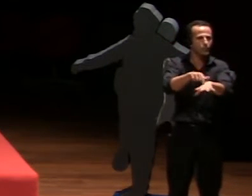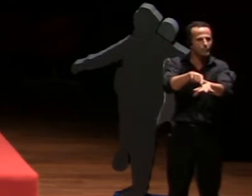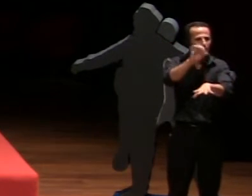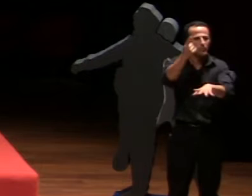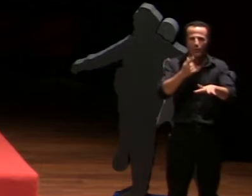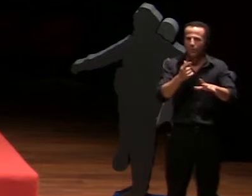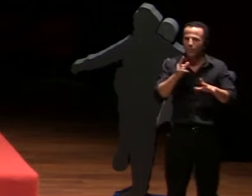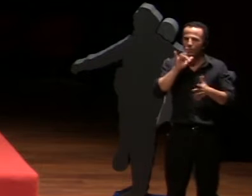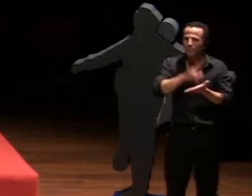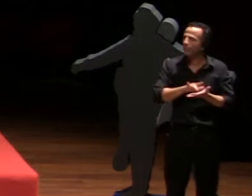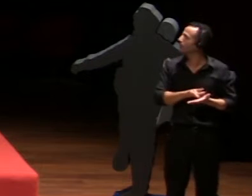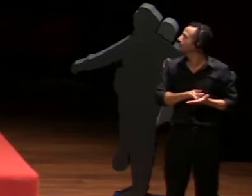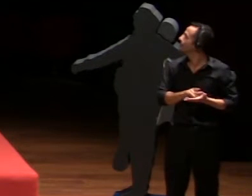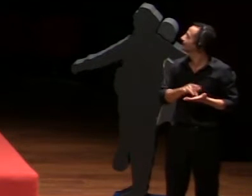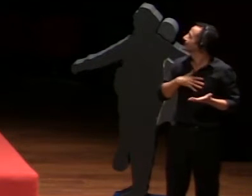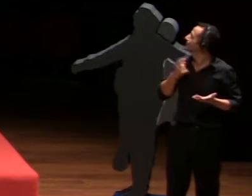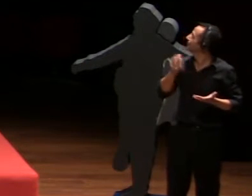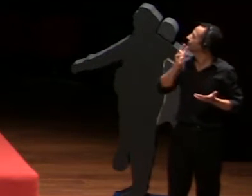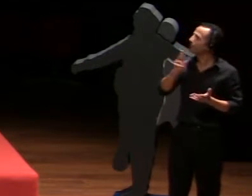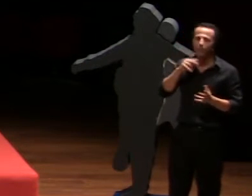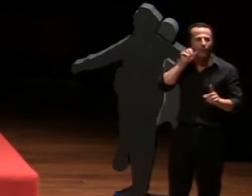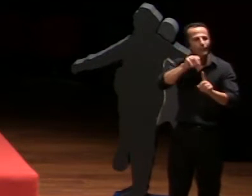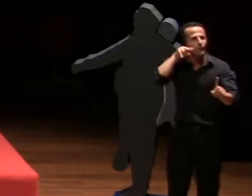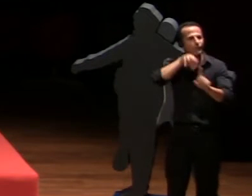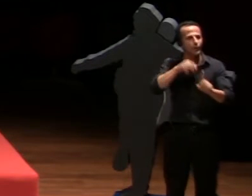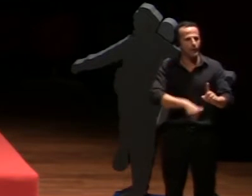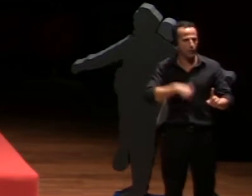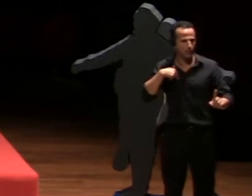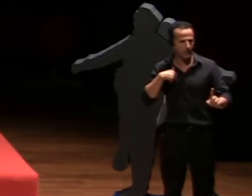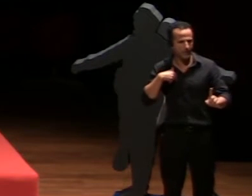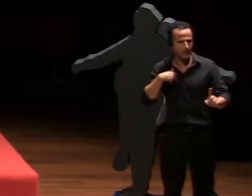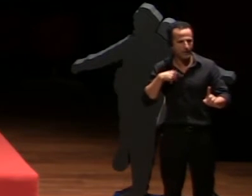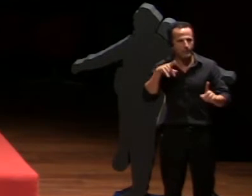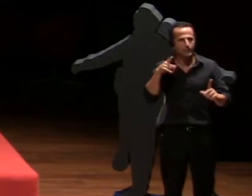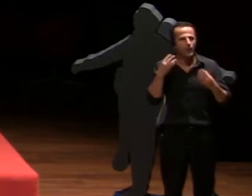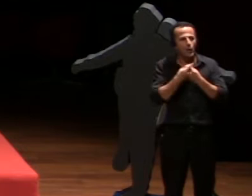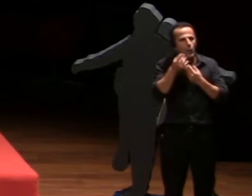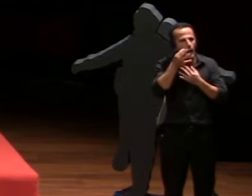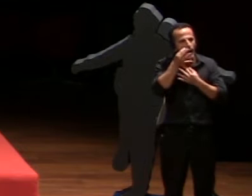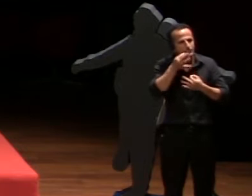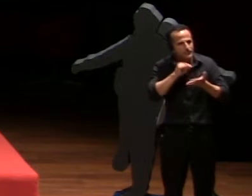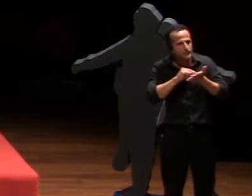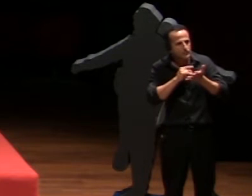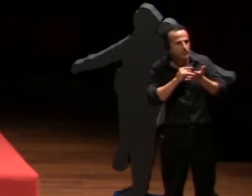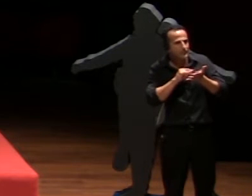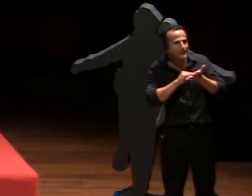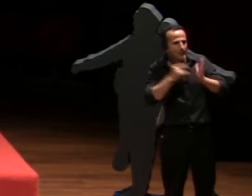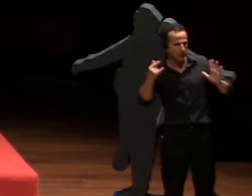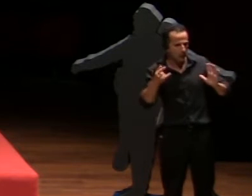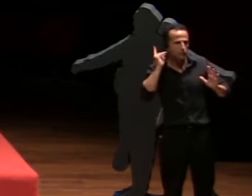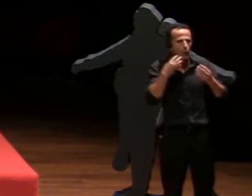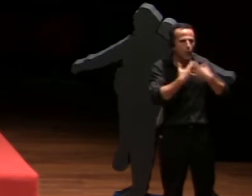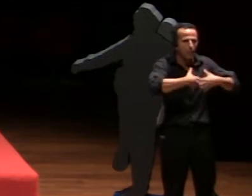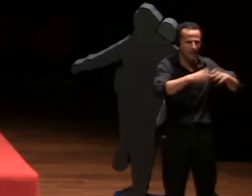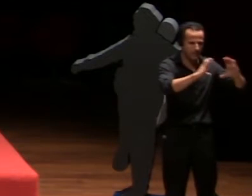enfoque global, ¿no?, que me gustaría presentaros, junto con aspectos de tecnología, no solo de